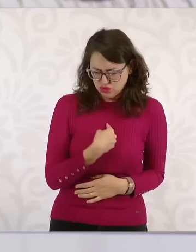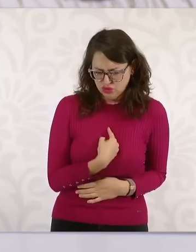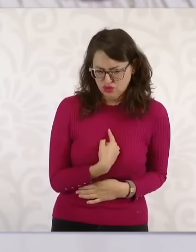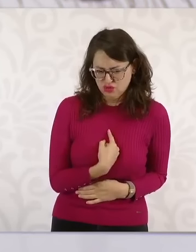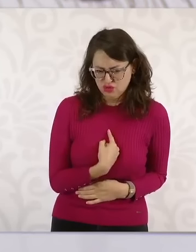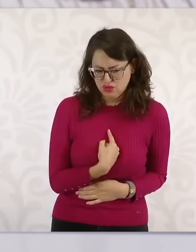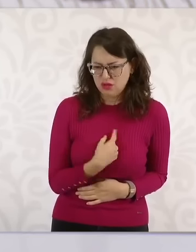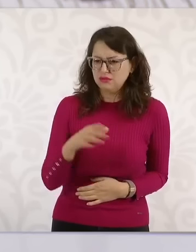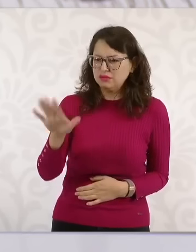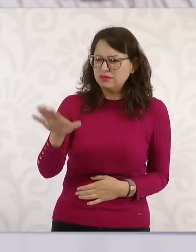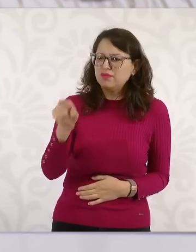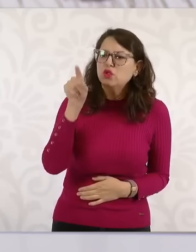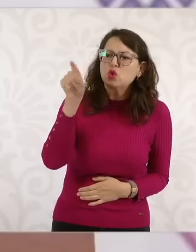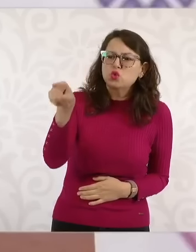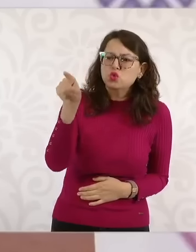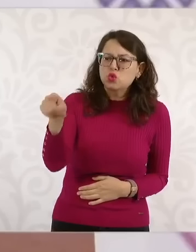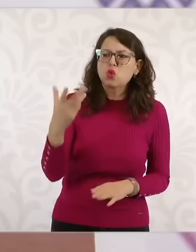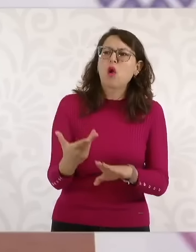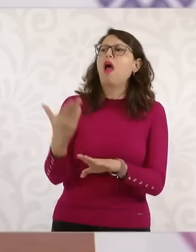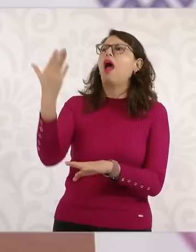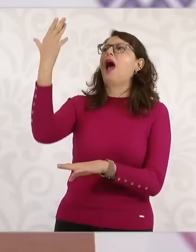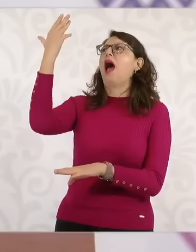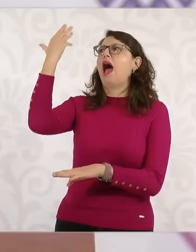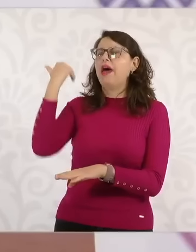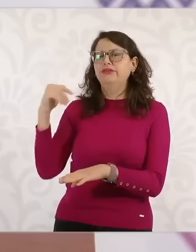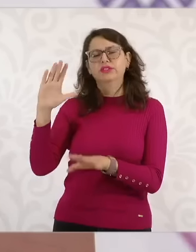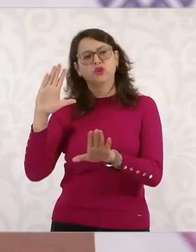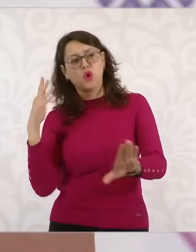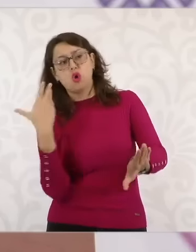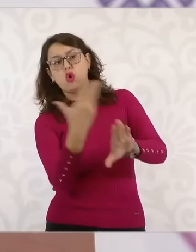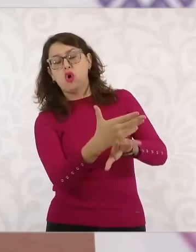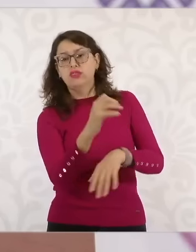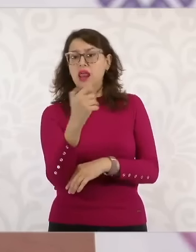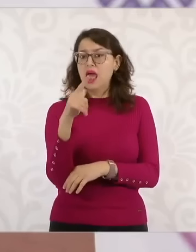promovió un juicio contra López Obrador penal